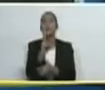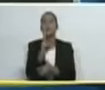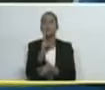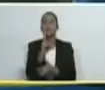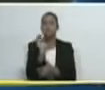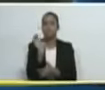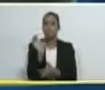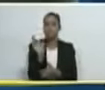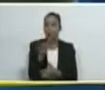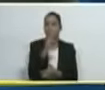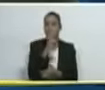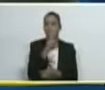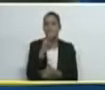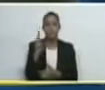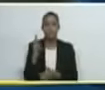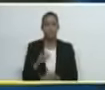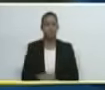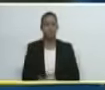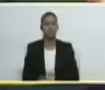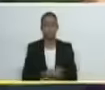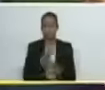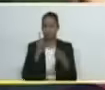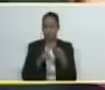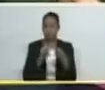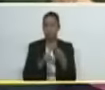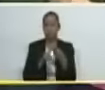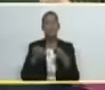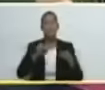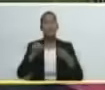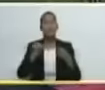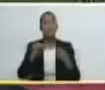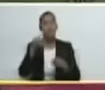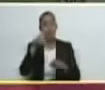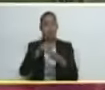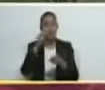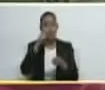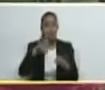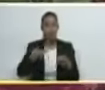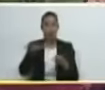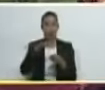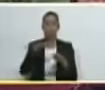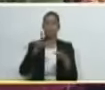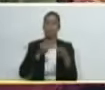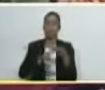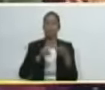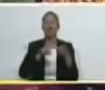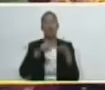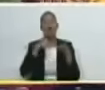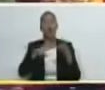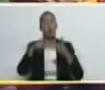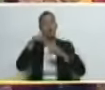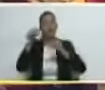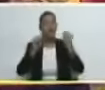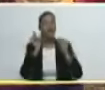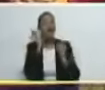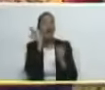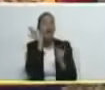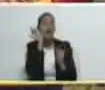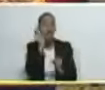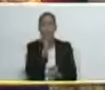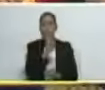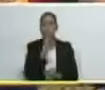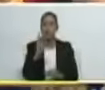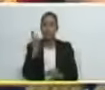PCB, Movimiento Electoral del Pueblo, Partido Patria para Todas, PPT,